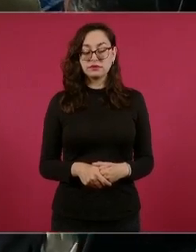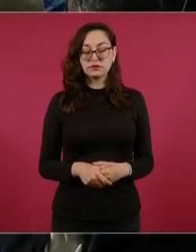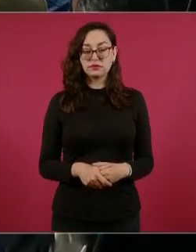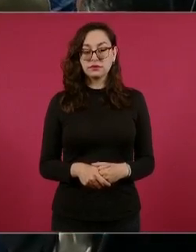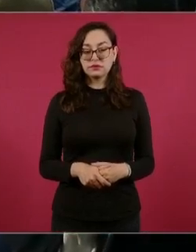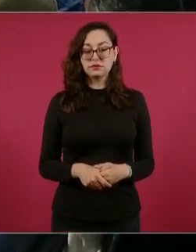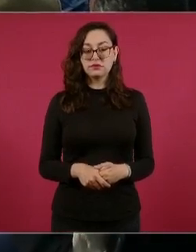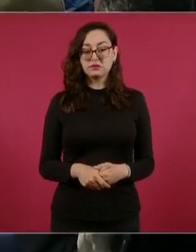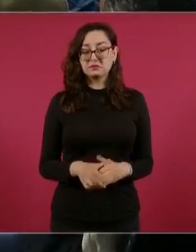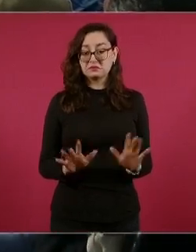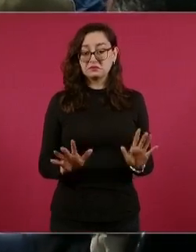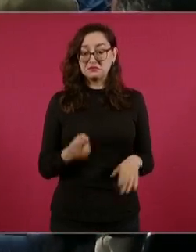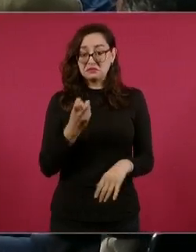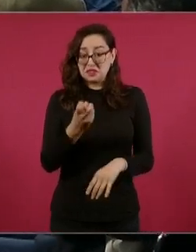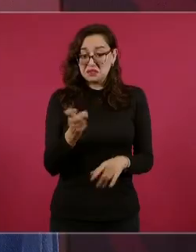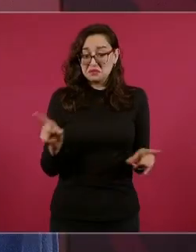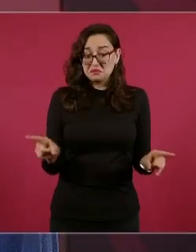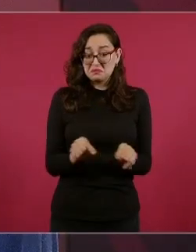a leer, ¿no?